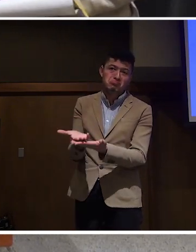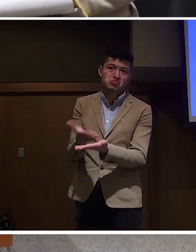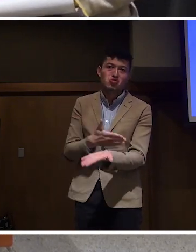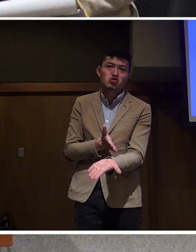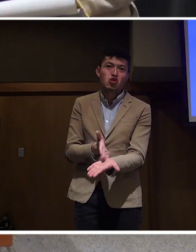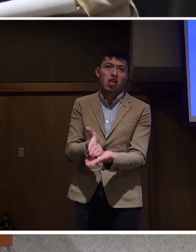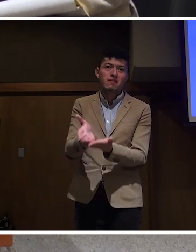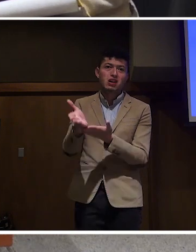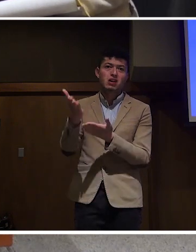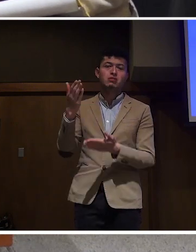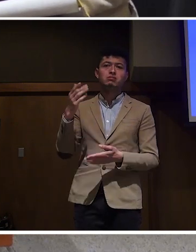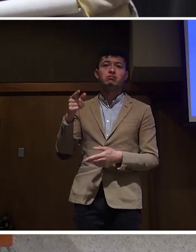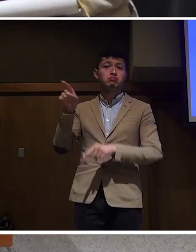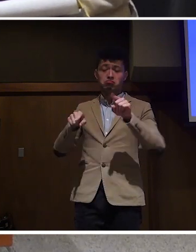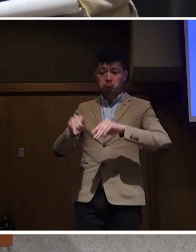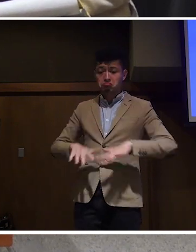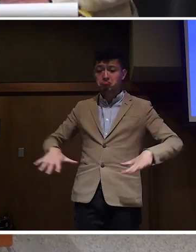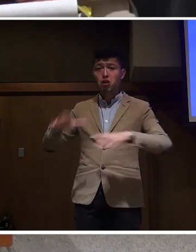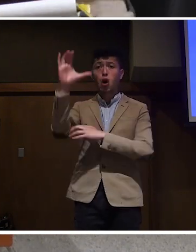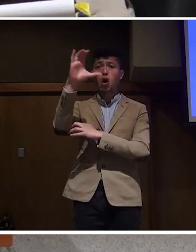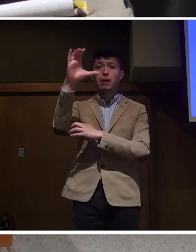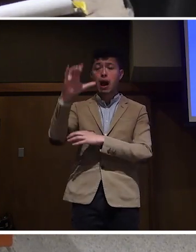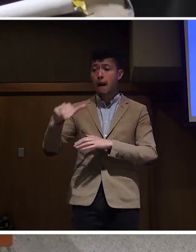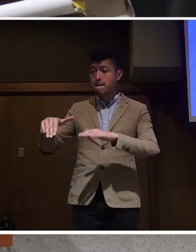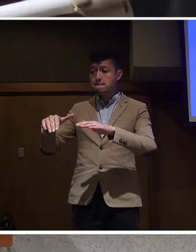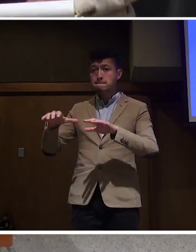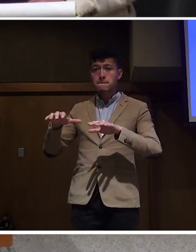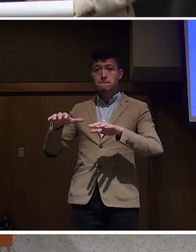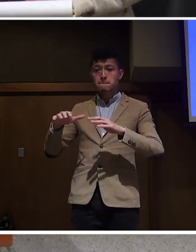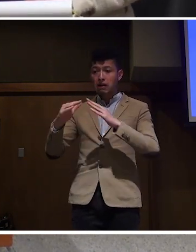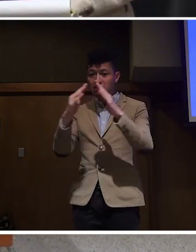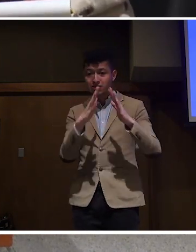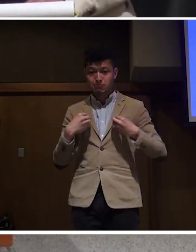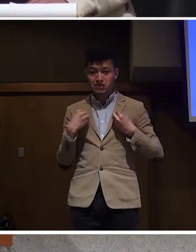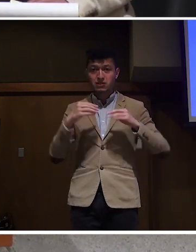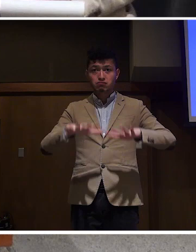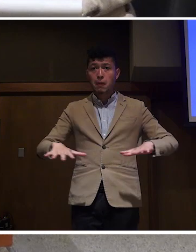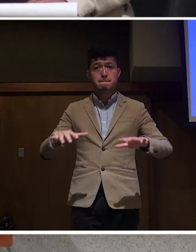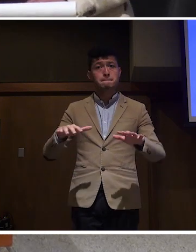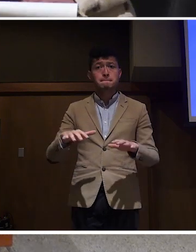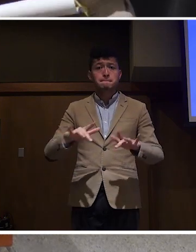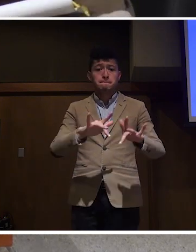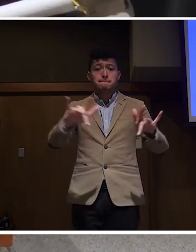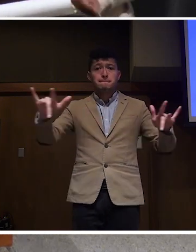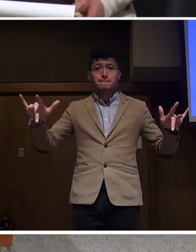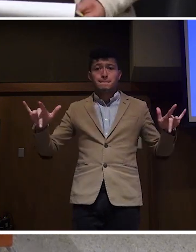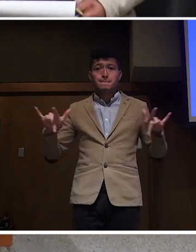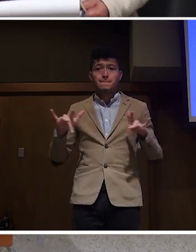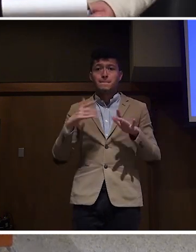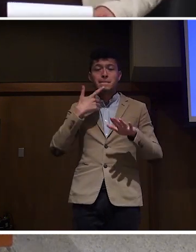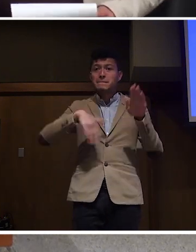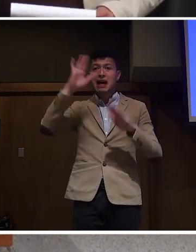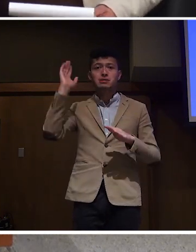territorio prácticamente deshabitado, ¿no? Lo que corresponde a las zonas de frontera especialmente